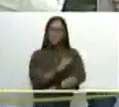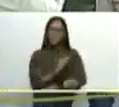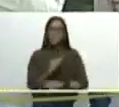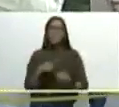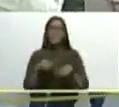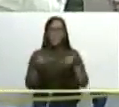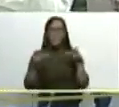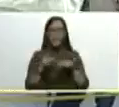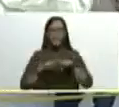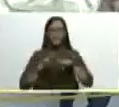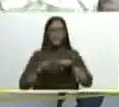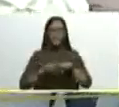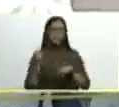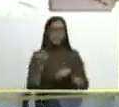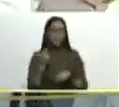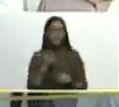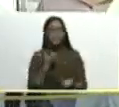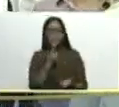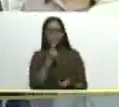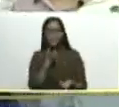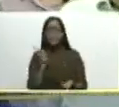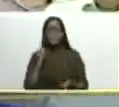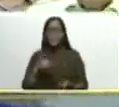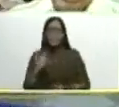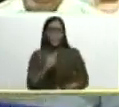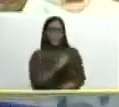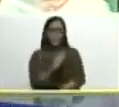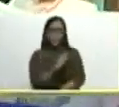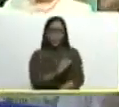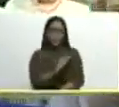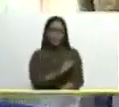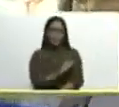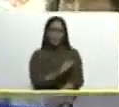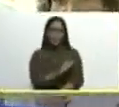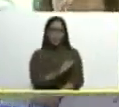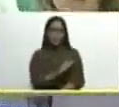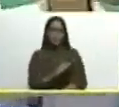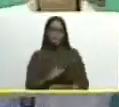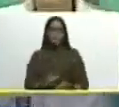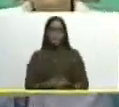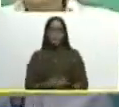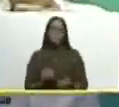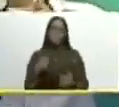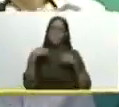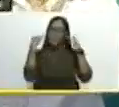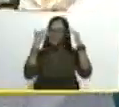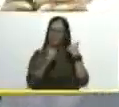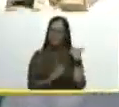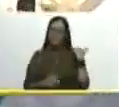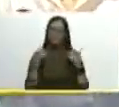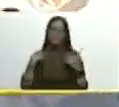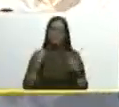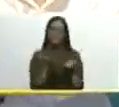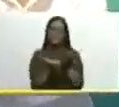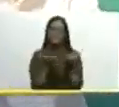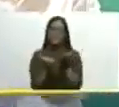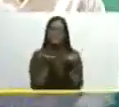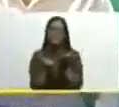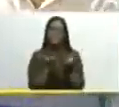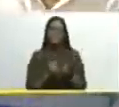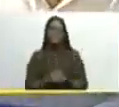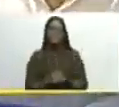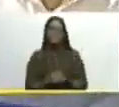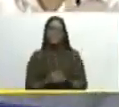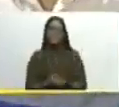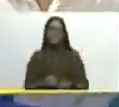solamente la consulta pediátrica, sino claro. también la vacunación. Bueno, sigan adelante con mucha fuerza. Mi comandante presidente, acá. También tenemos el servicio de gastroenterología,